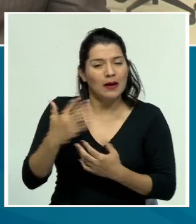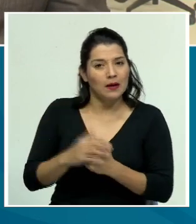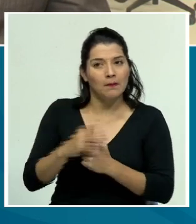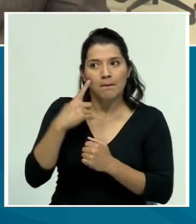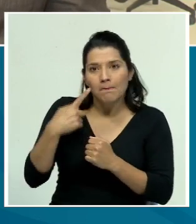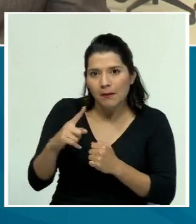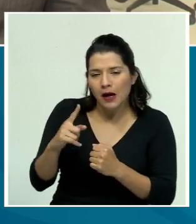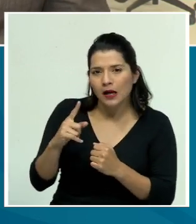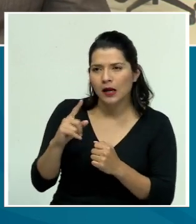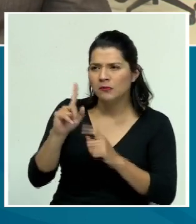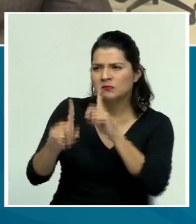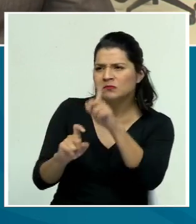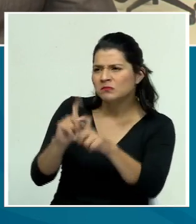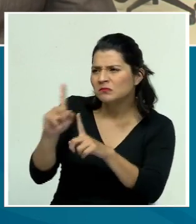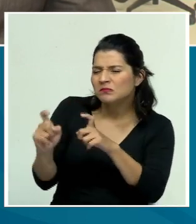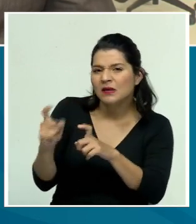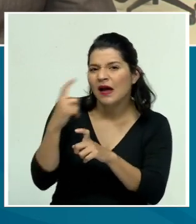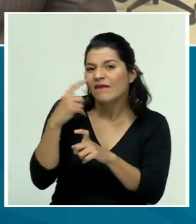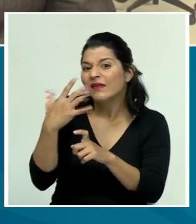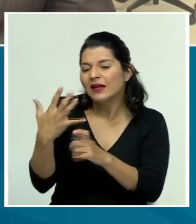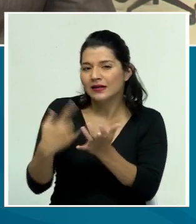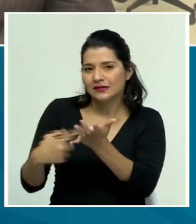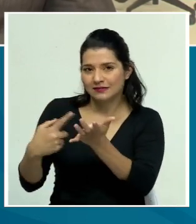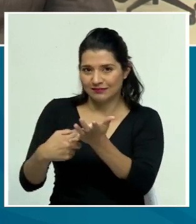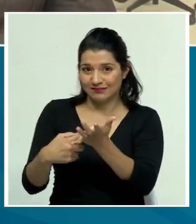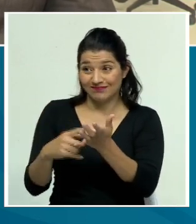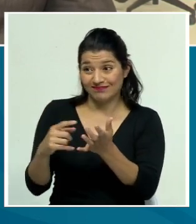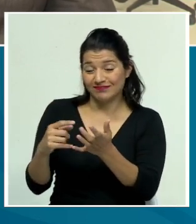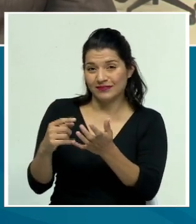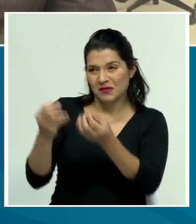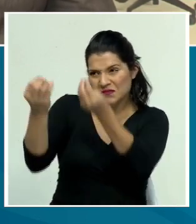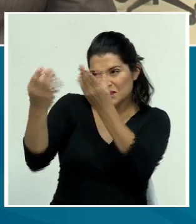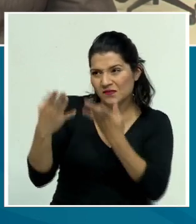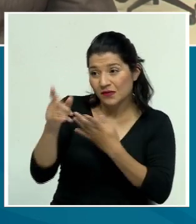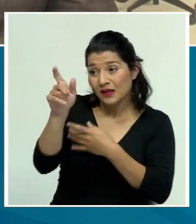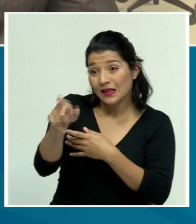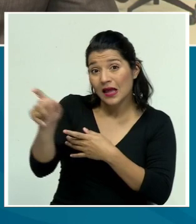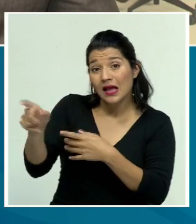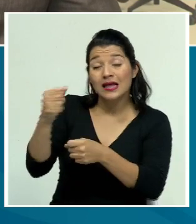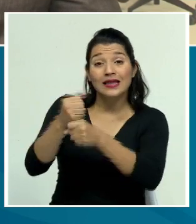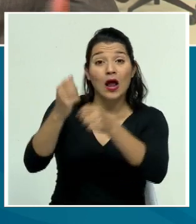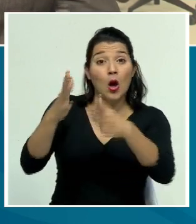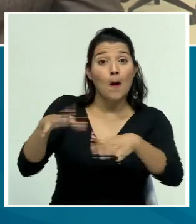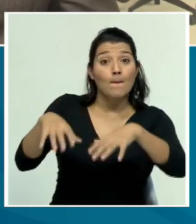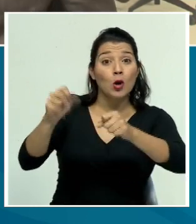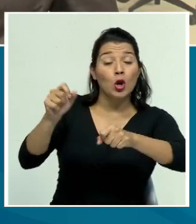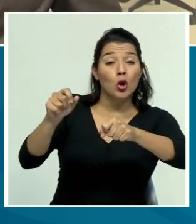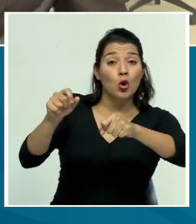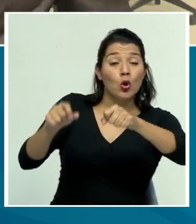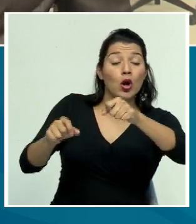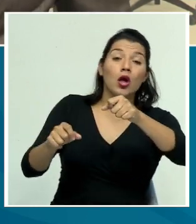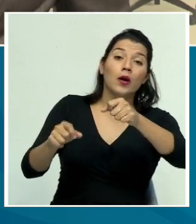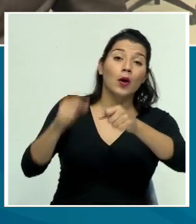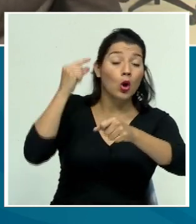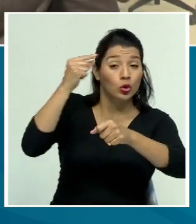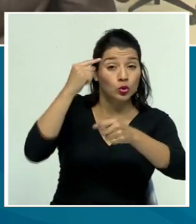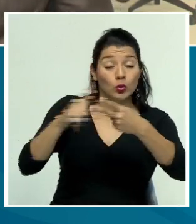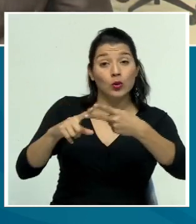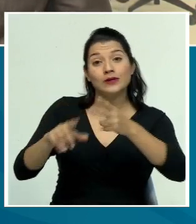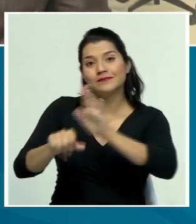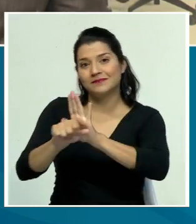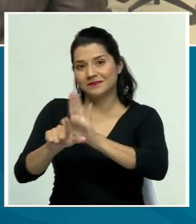las declaraciones tanto de miembros del Poder Ejecutivo como también de la Asamblea Legislativa. Ahí es el regreso con usted al estudio. Buenas